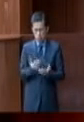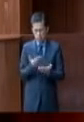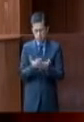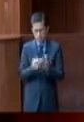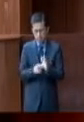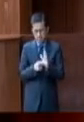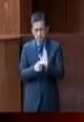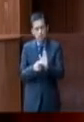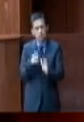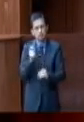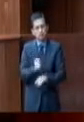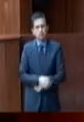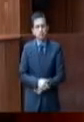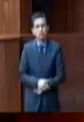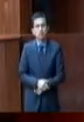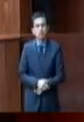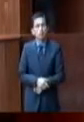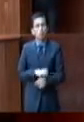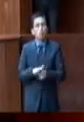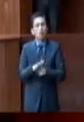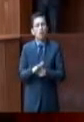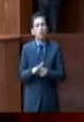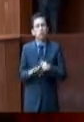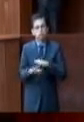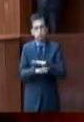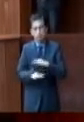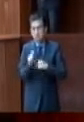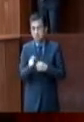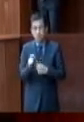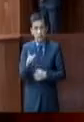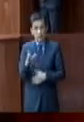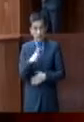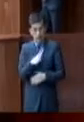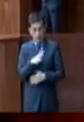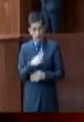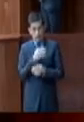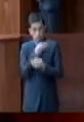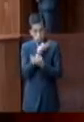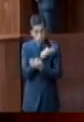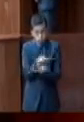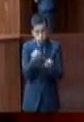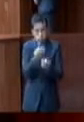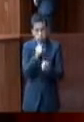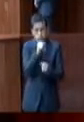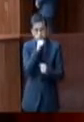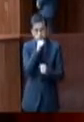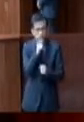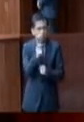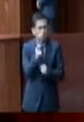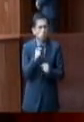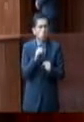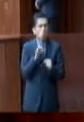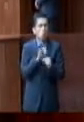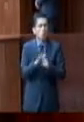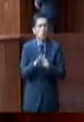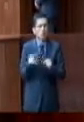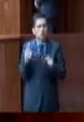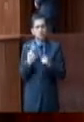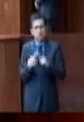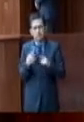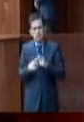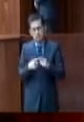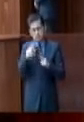que existe efectivamente la publicación del comunicado entre celebrados